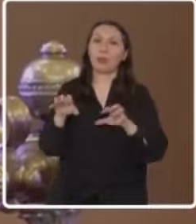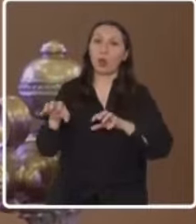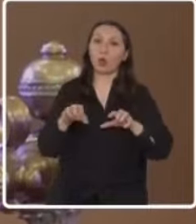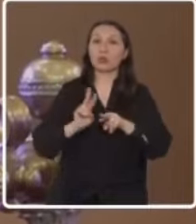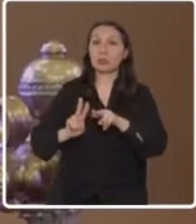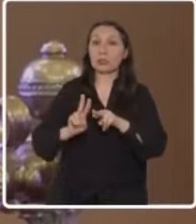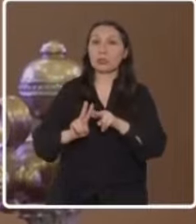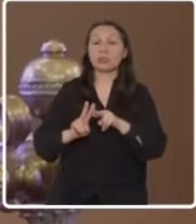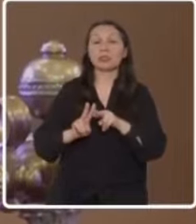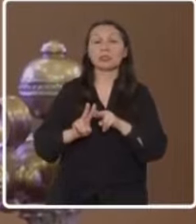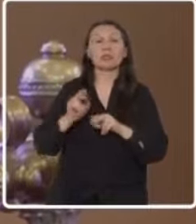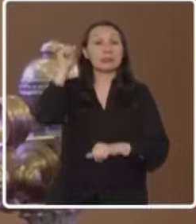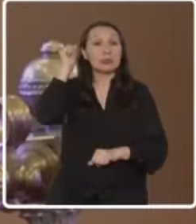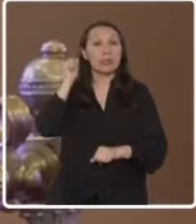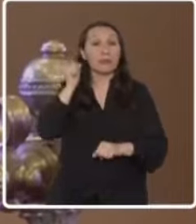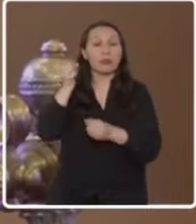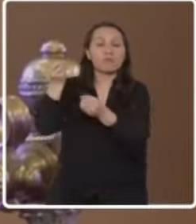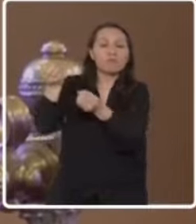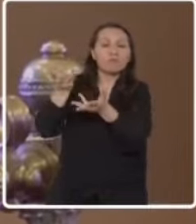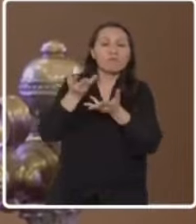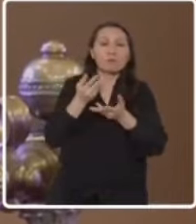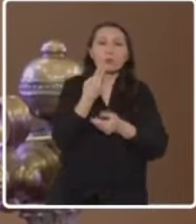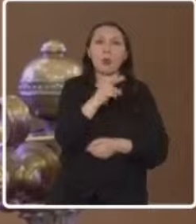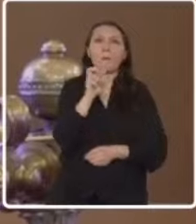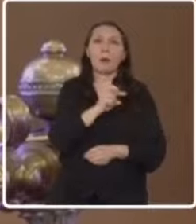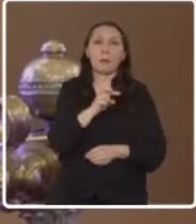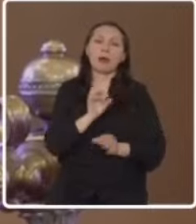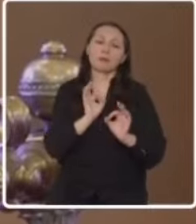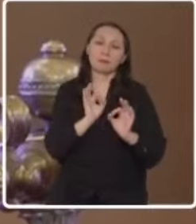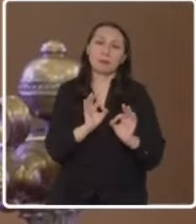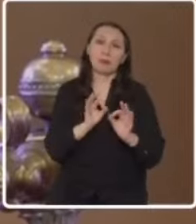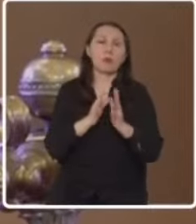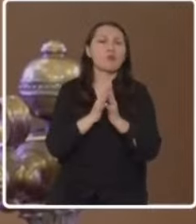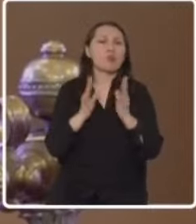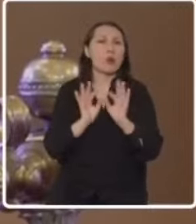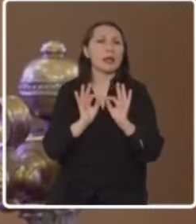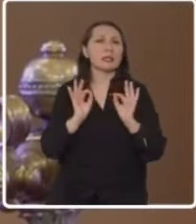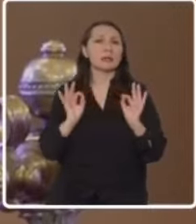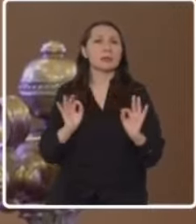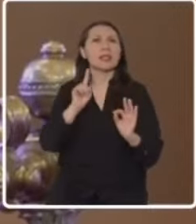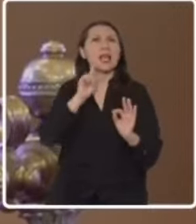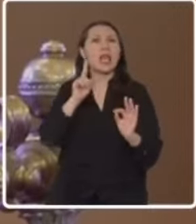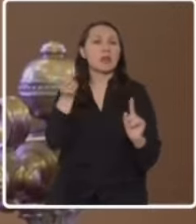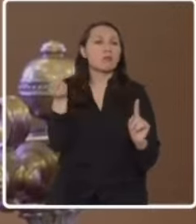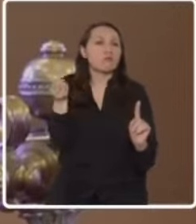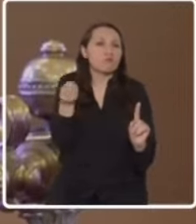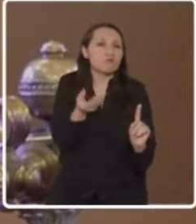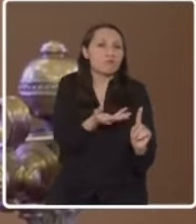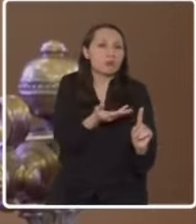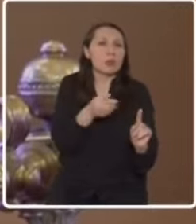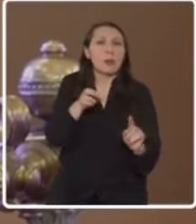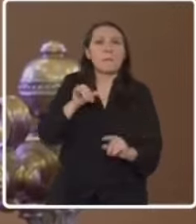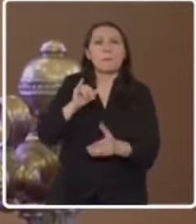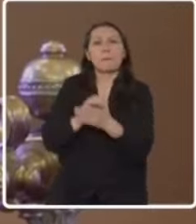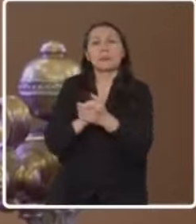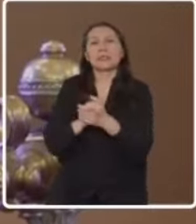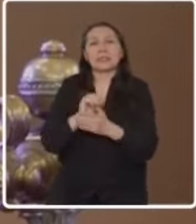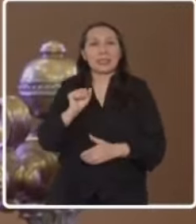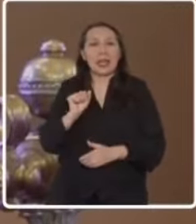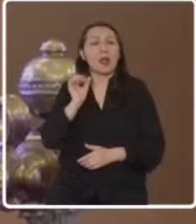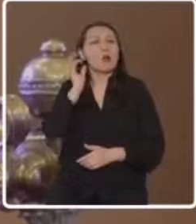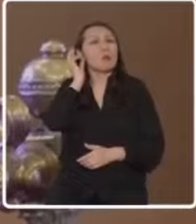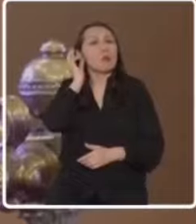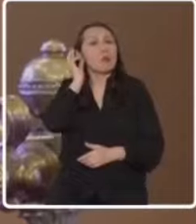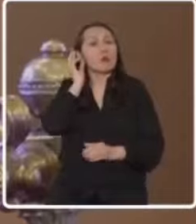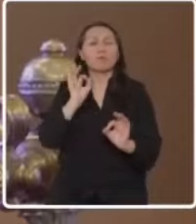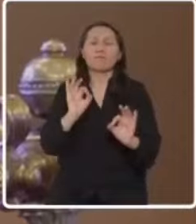cosas que hizo Sebastián fueron la inspiración de su padre, lógicamente, pero muy especialmente de doña Picha, que fue una